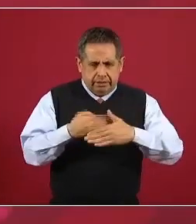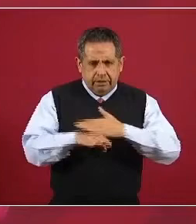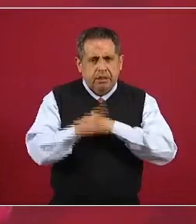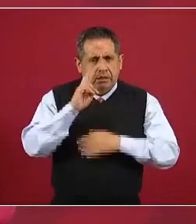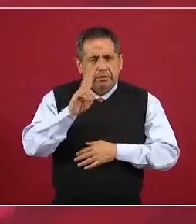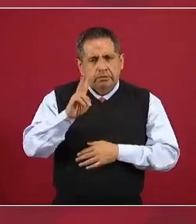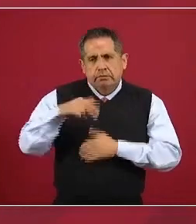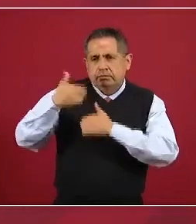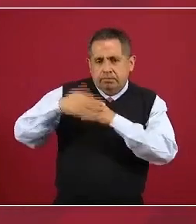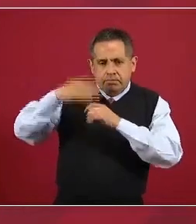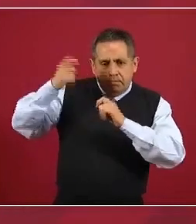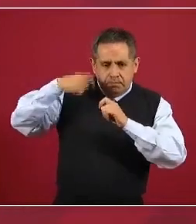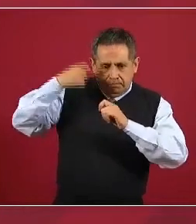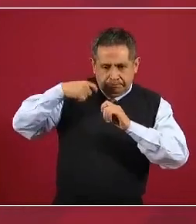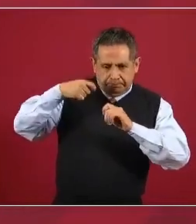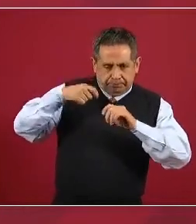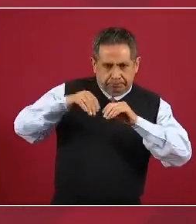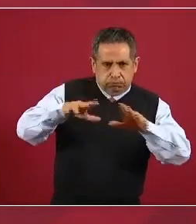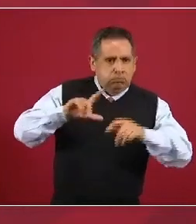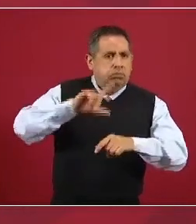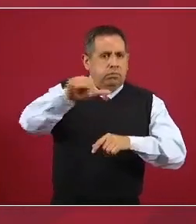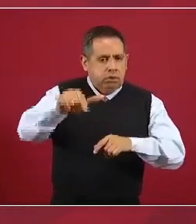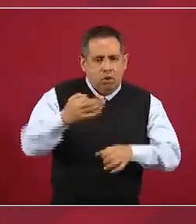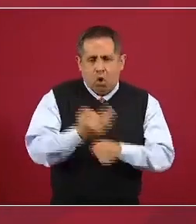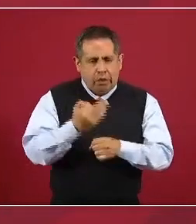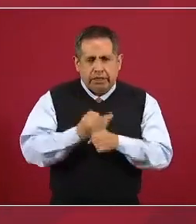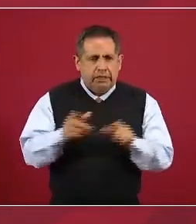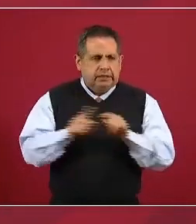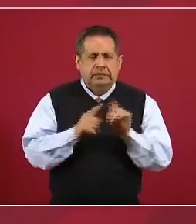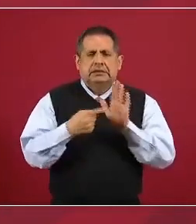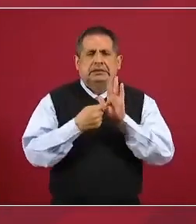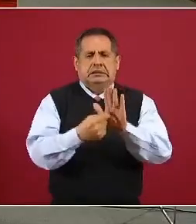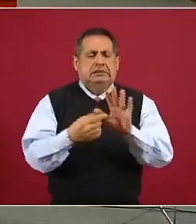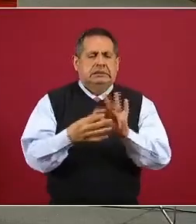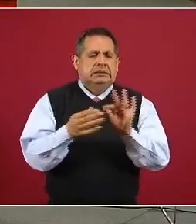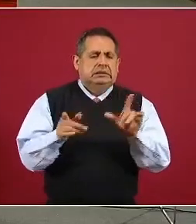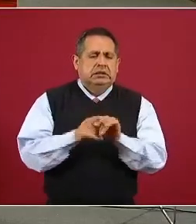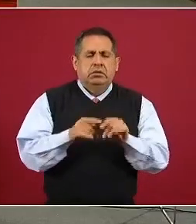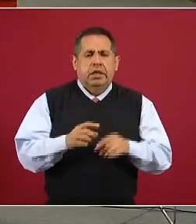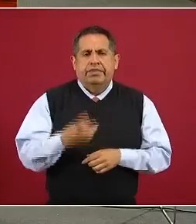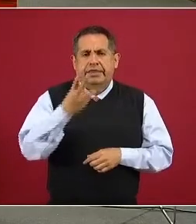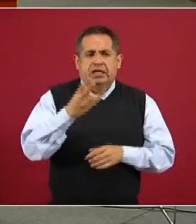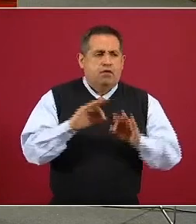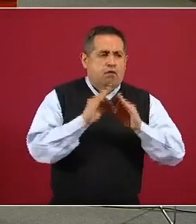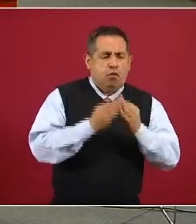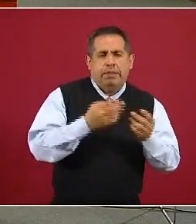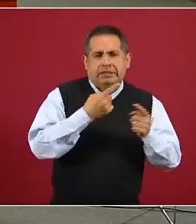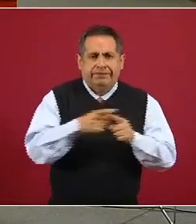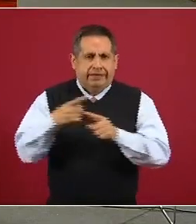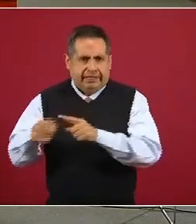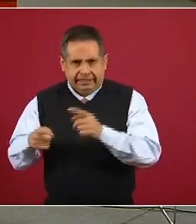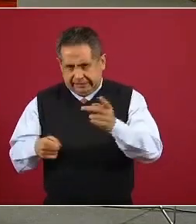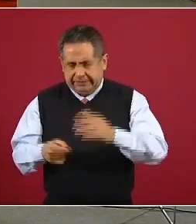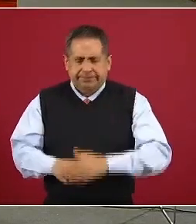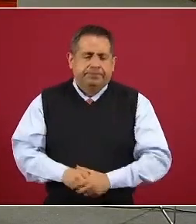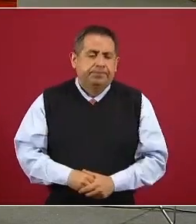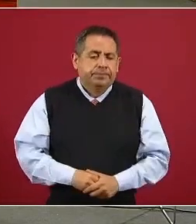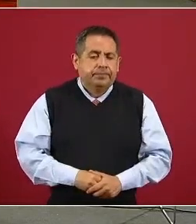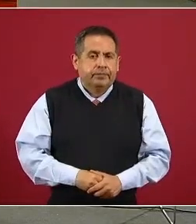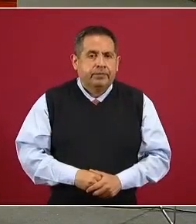para cada modalidad. Aquí simplemente les quiero presentar todos los 3 tipos de modalidades. Adelante.